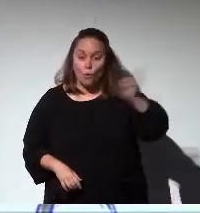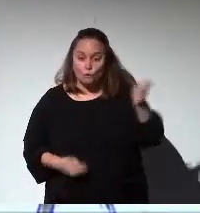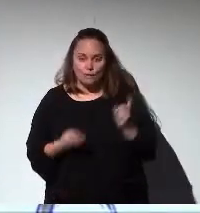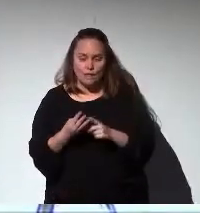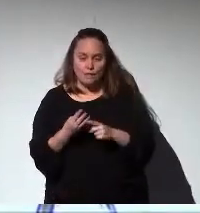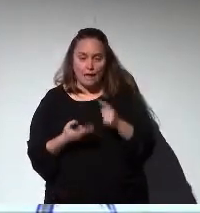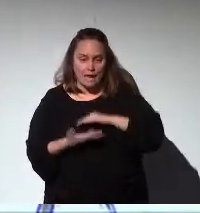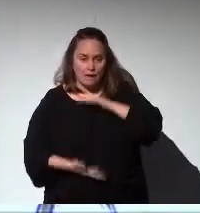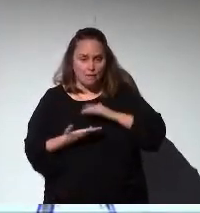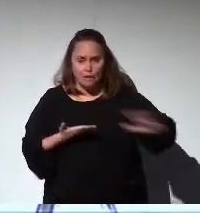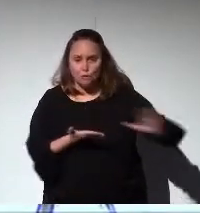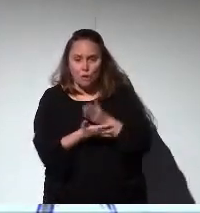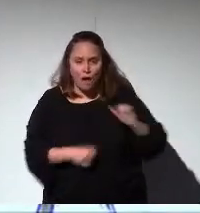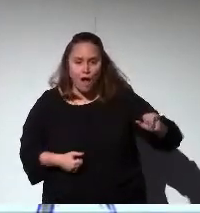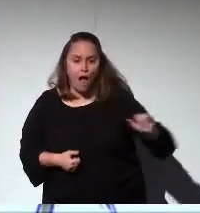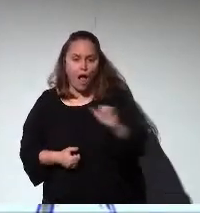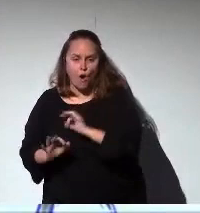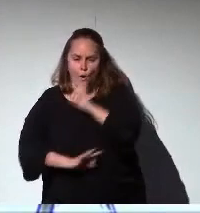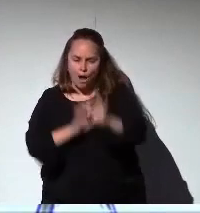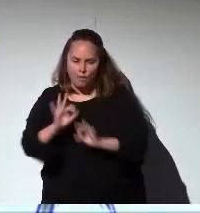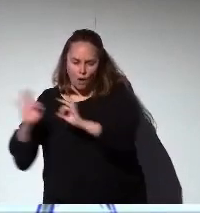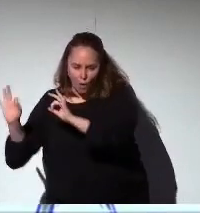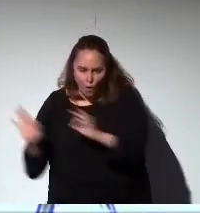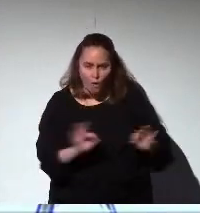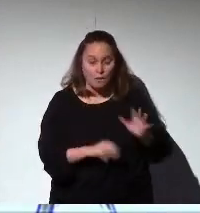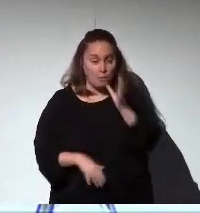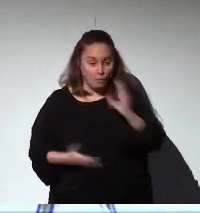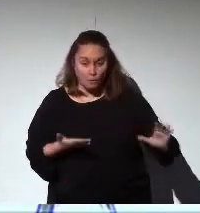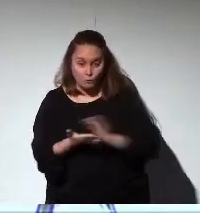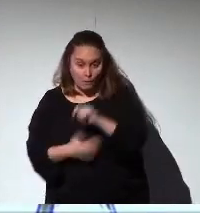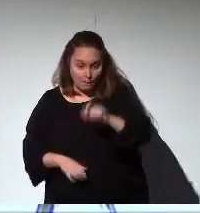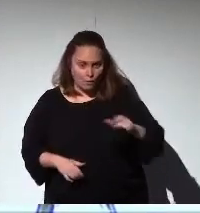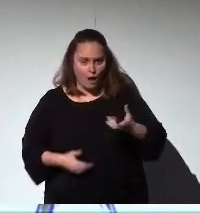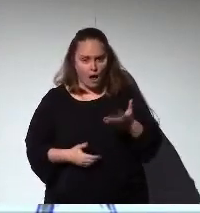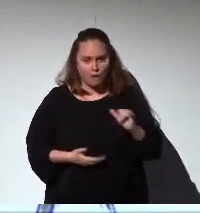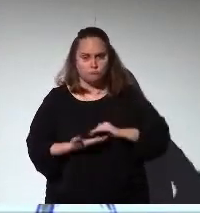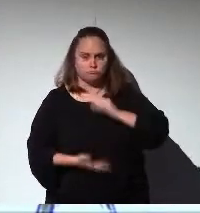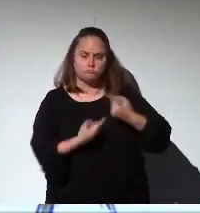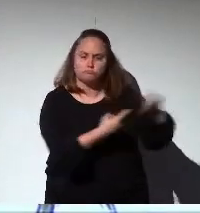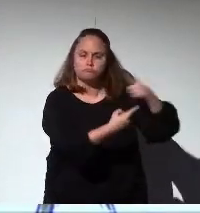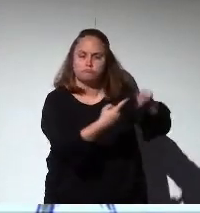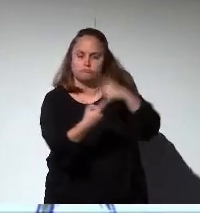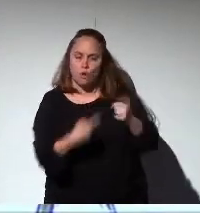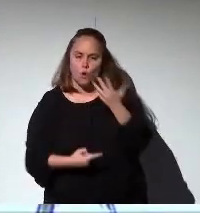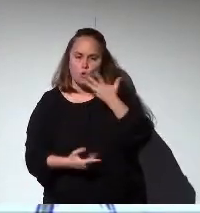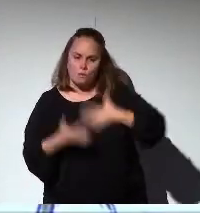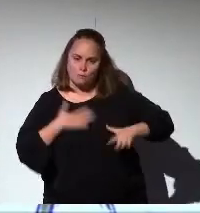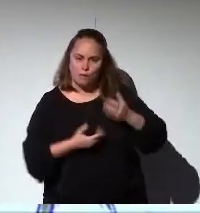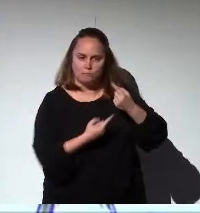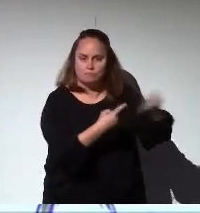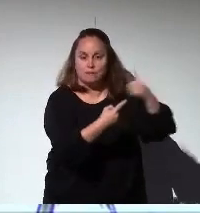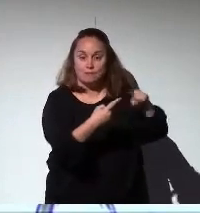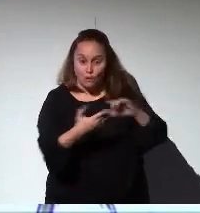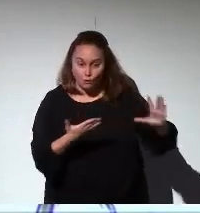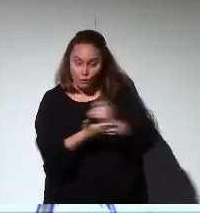capacidades que tenemos todas las personas. Todas las personas tenemos diferentes capacidades, diferentes conocimientos, pero al final todas en